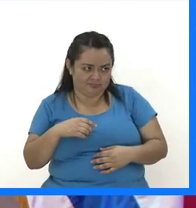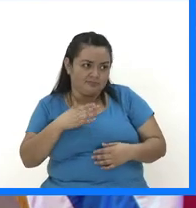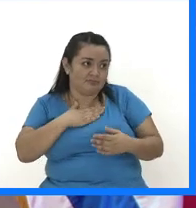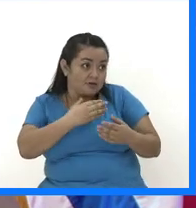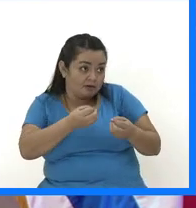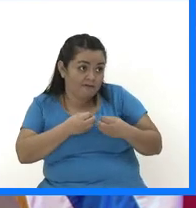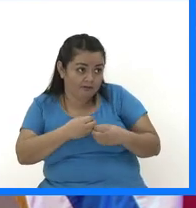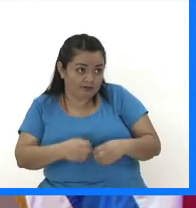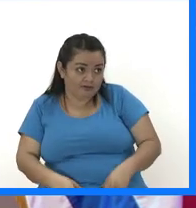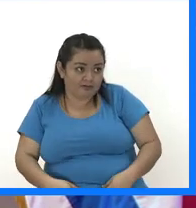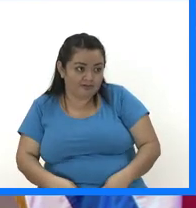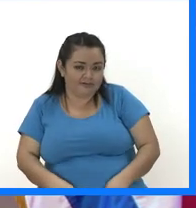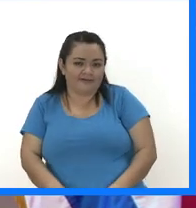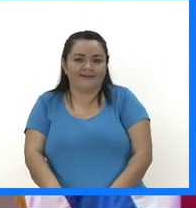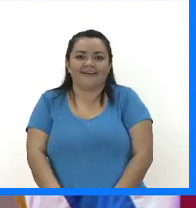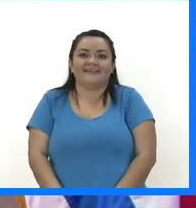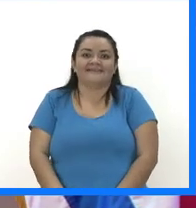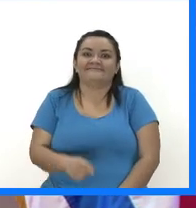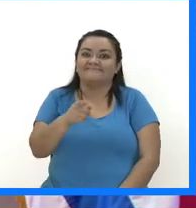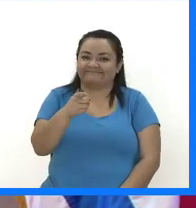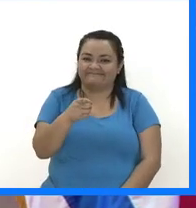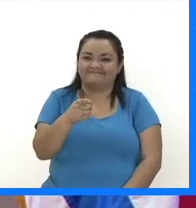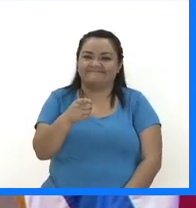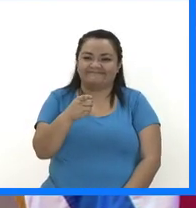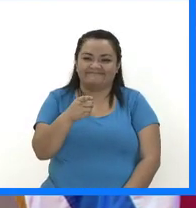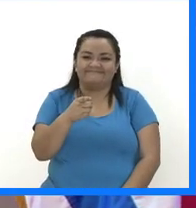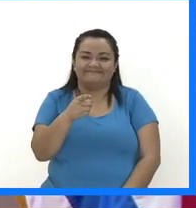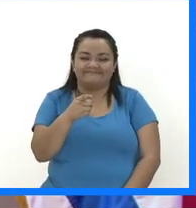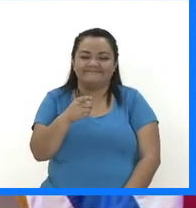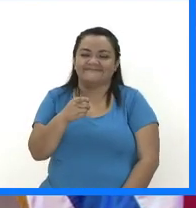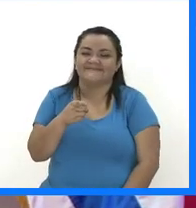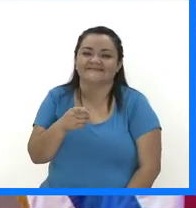dar a mí porque no tiene novia